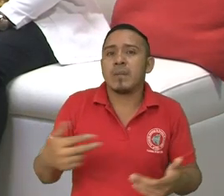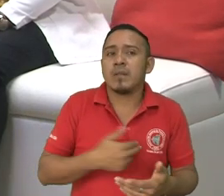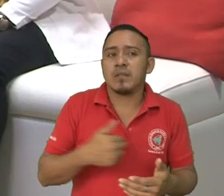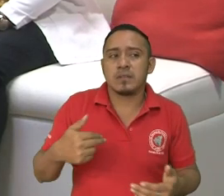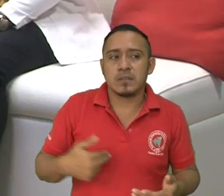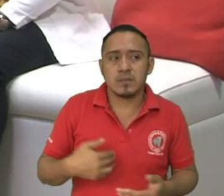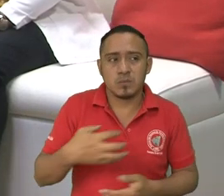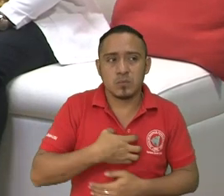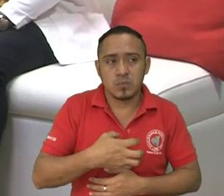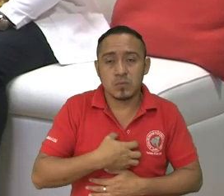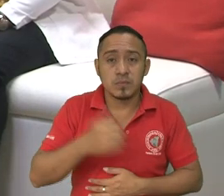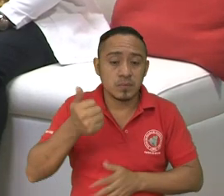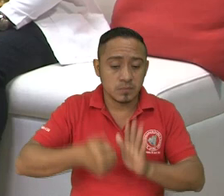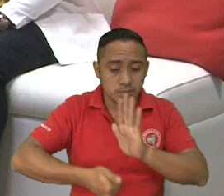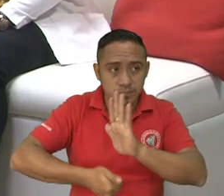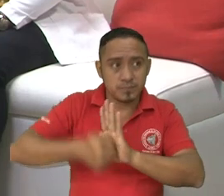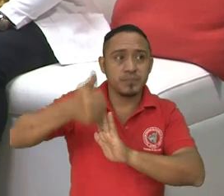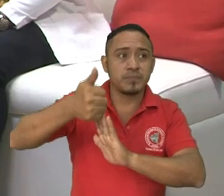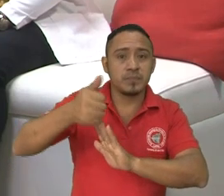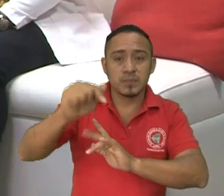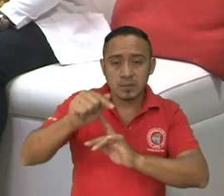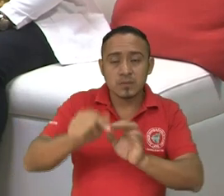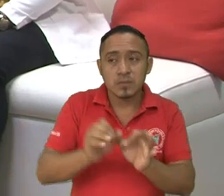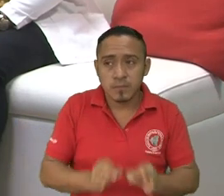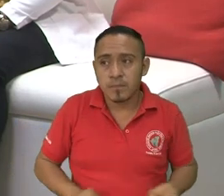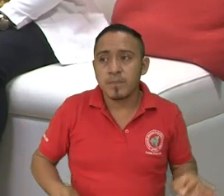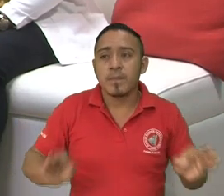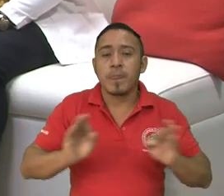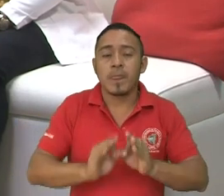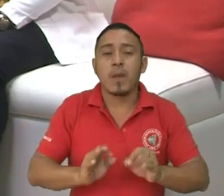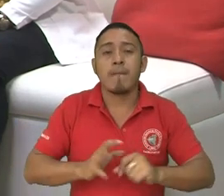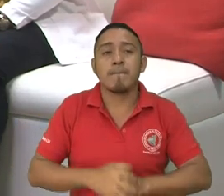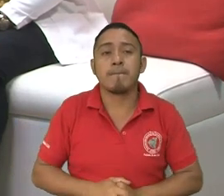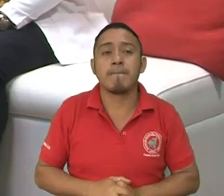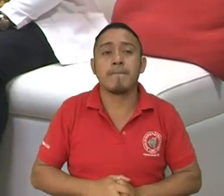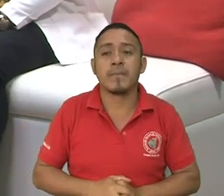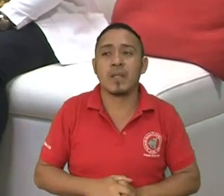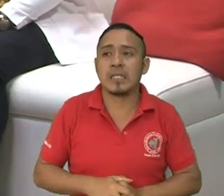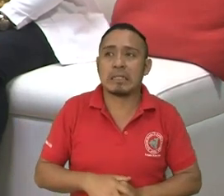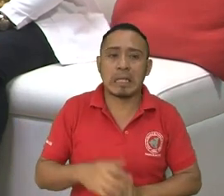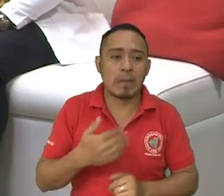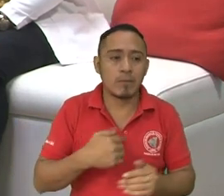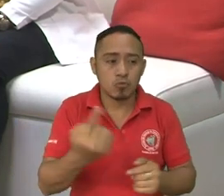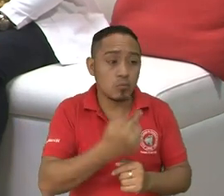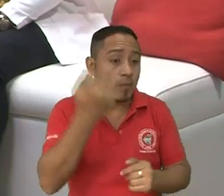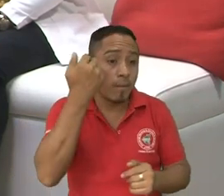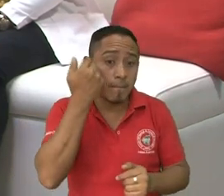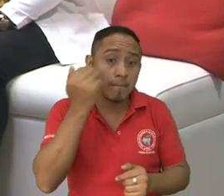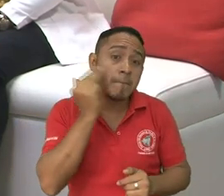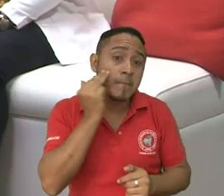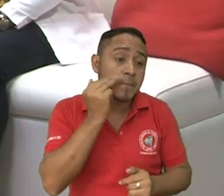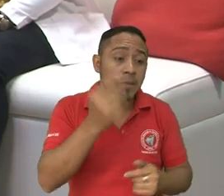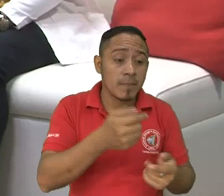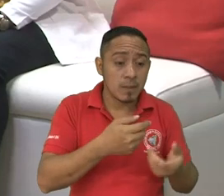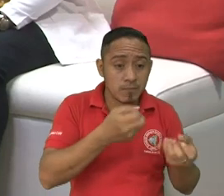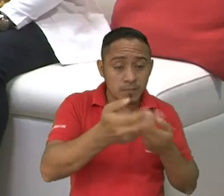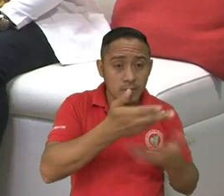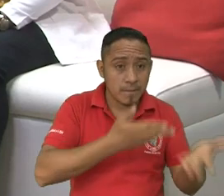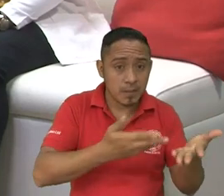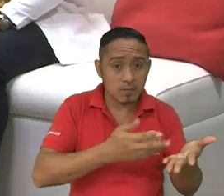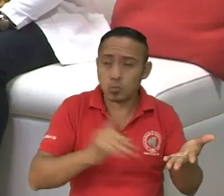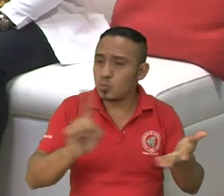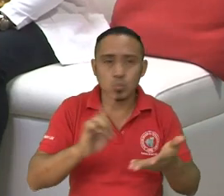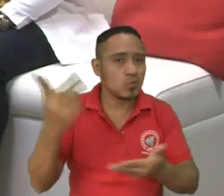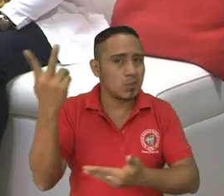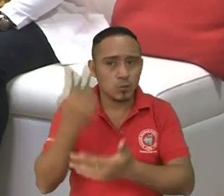esa autoestima muy buena. Sí. Creo que eso es fundamental. Es también, fundamental. ¿Verdad? O sea, que no le tenga más confianza a mi mamá que a mi papá. A ambos. Que le